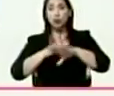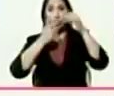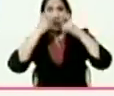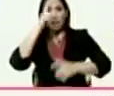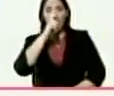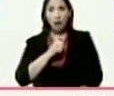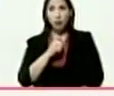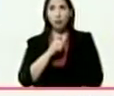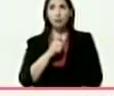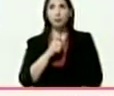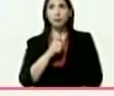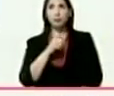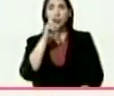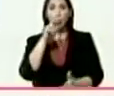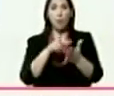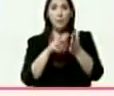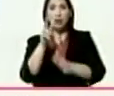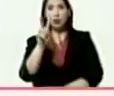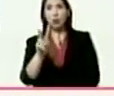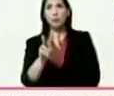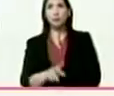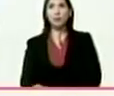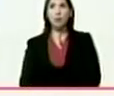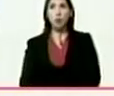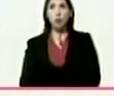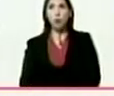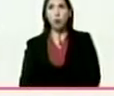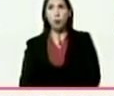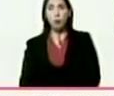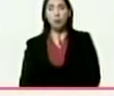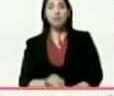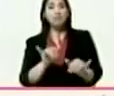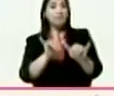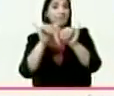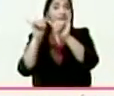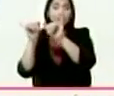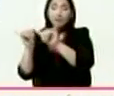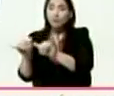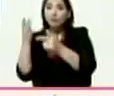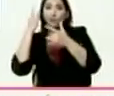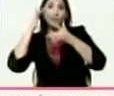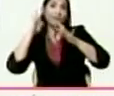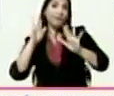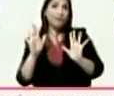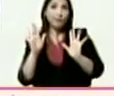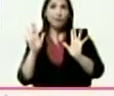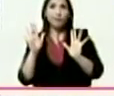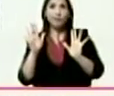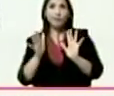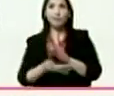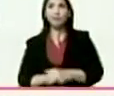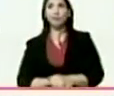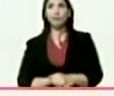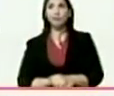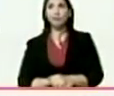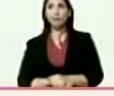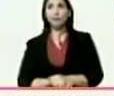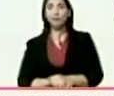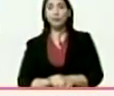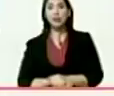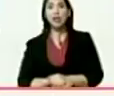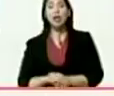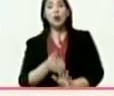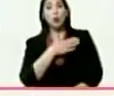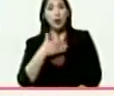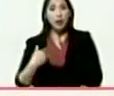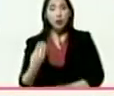año 2002, bajo esta misma excusa. Lo han intentado hacer con el presidente